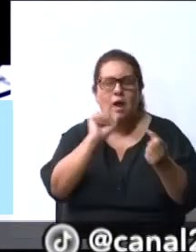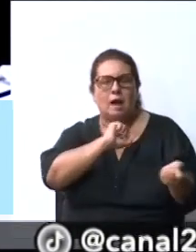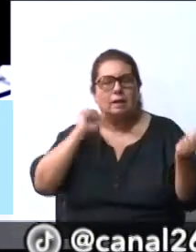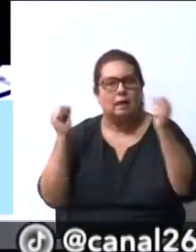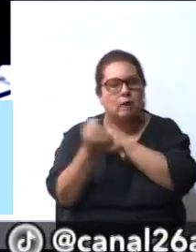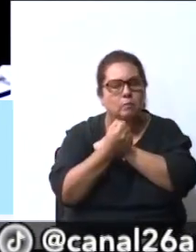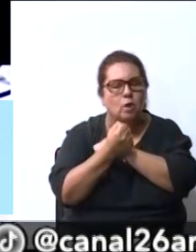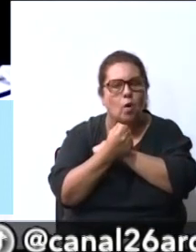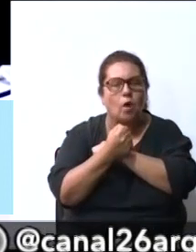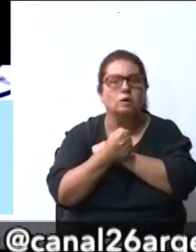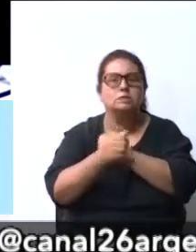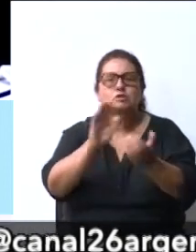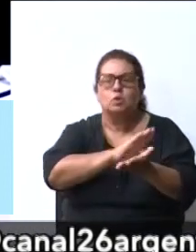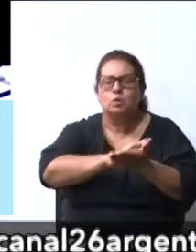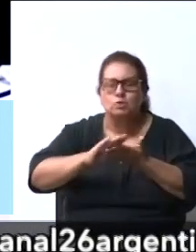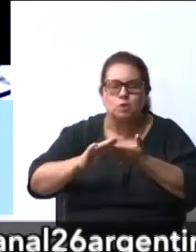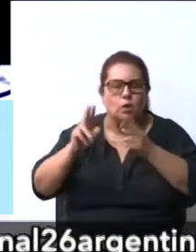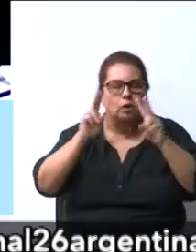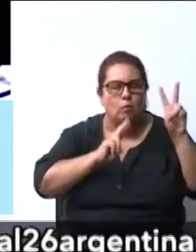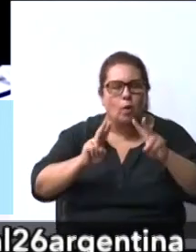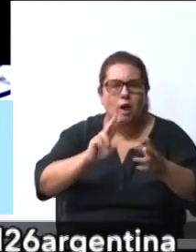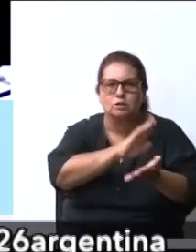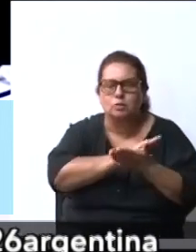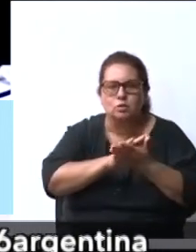Donde la salud no es un privilegio.